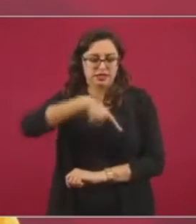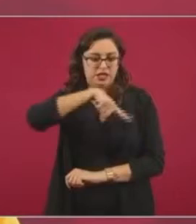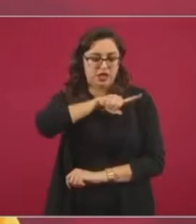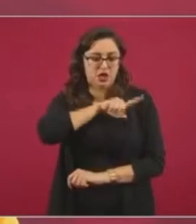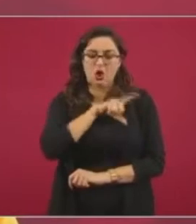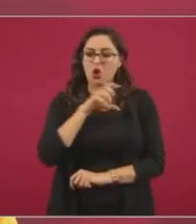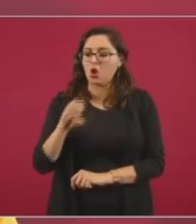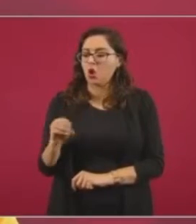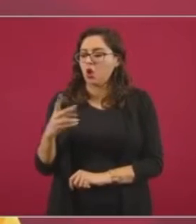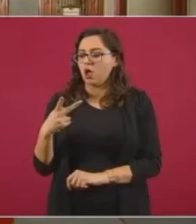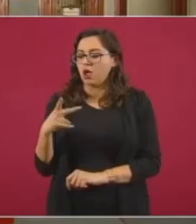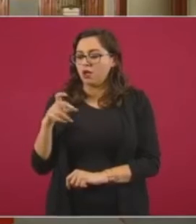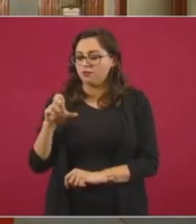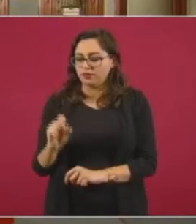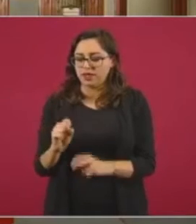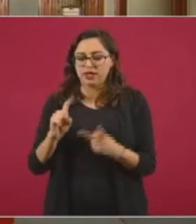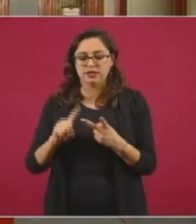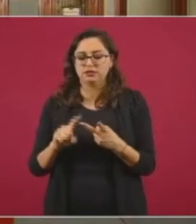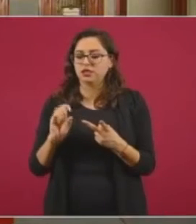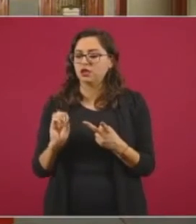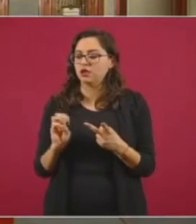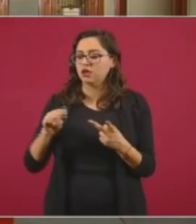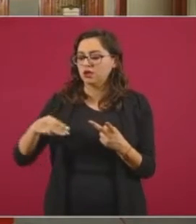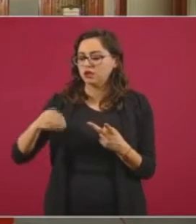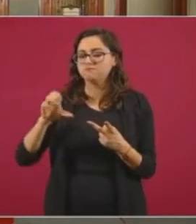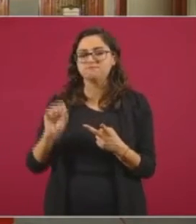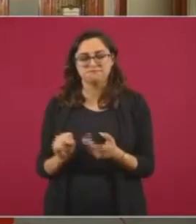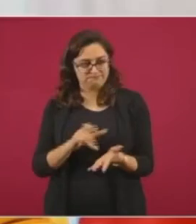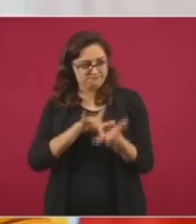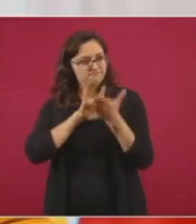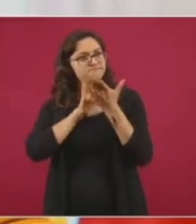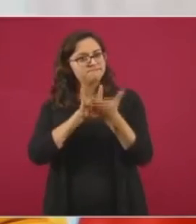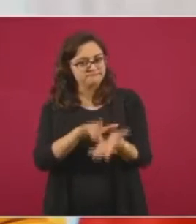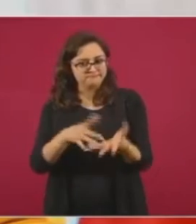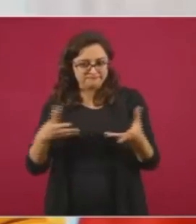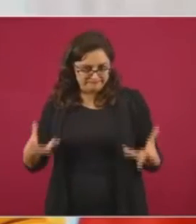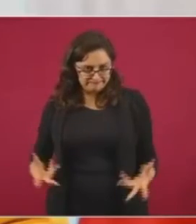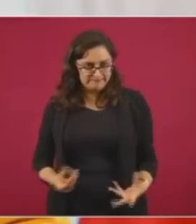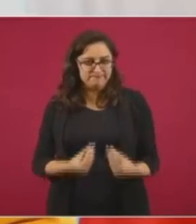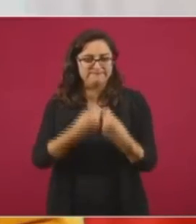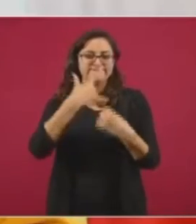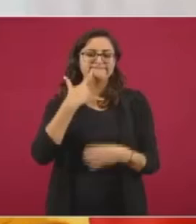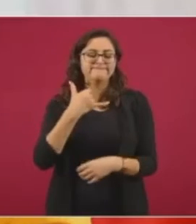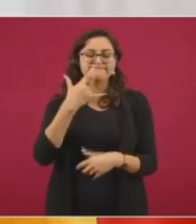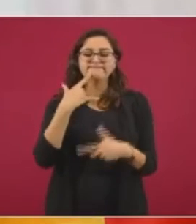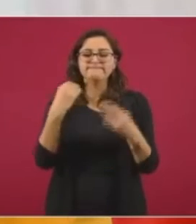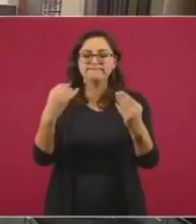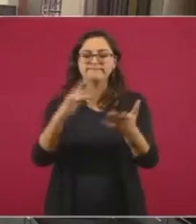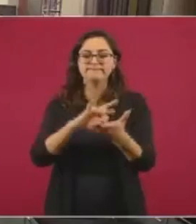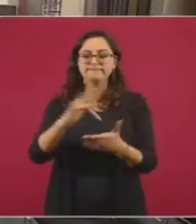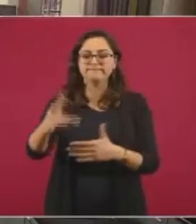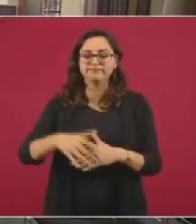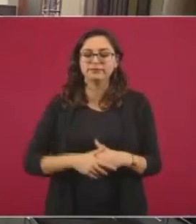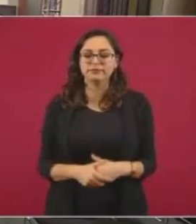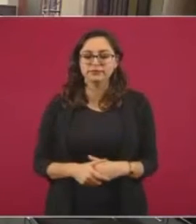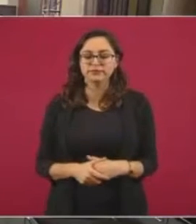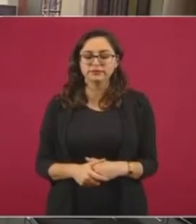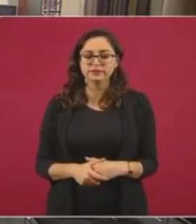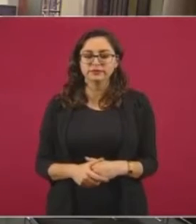Organización Panamericana de la Salud, la Organización Mundial de la Salud para acompañarlos en este esfuerzo. Muchísimas gracias. Gracias,